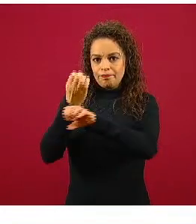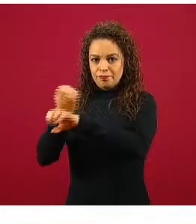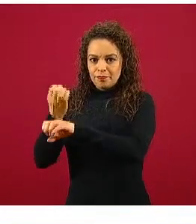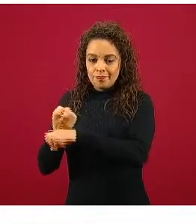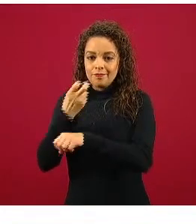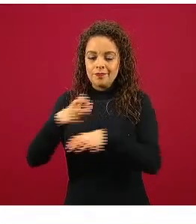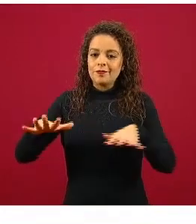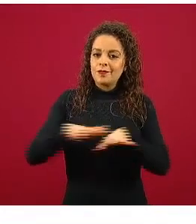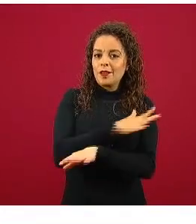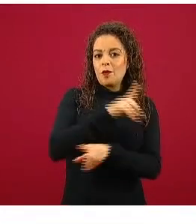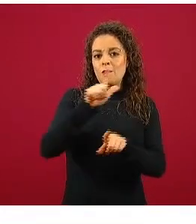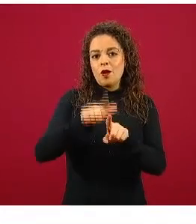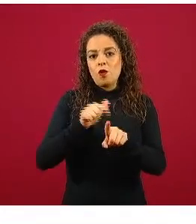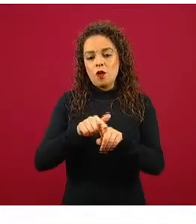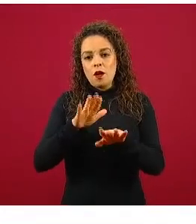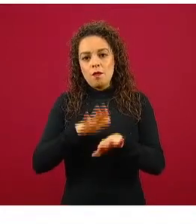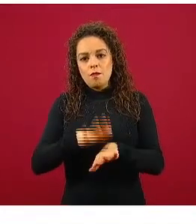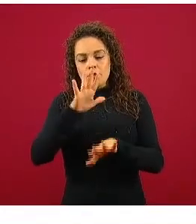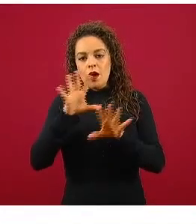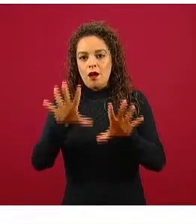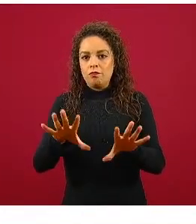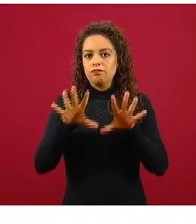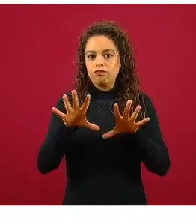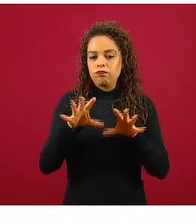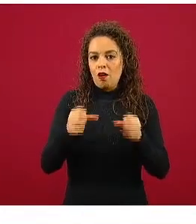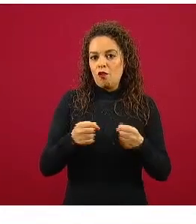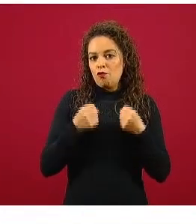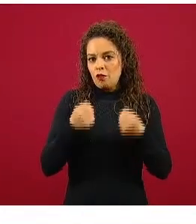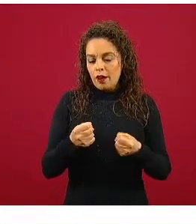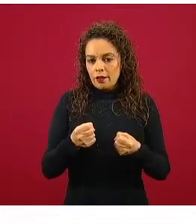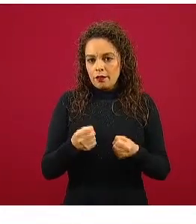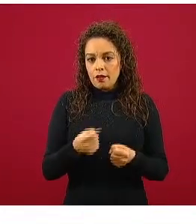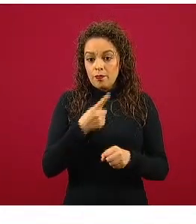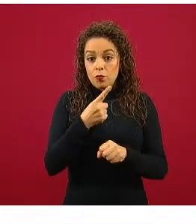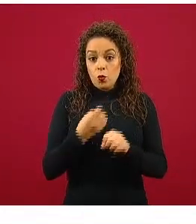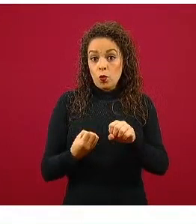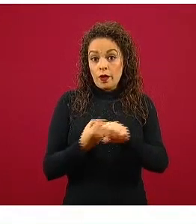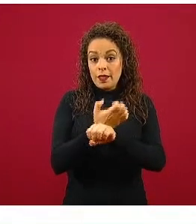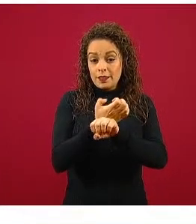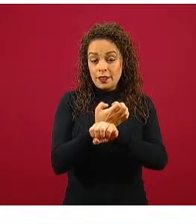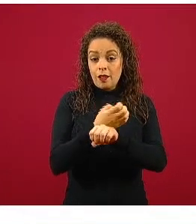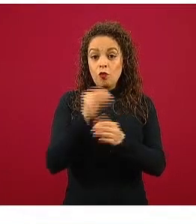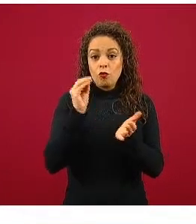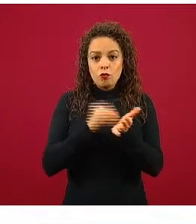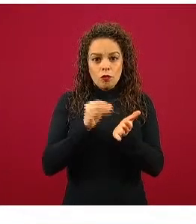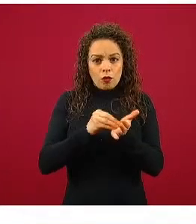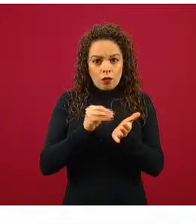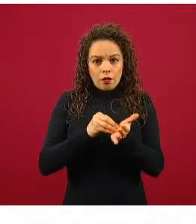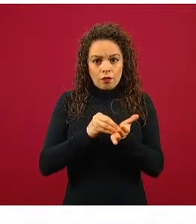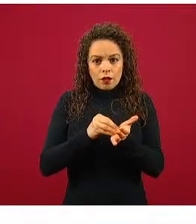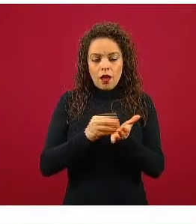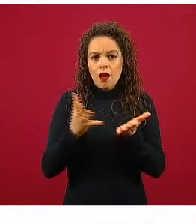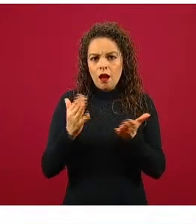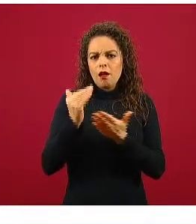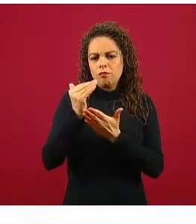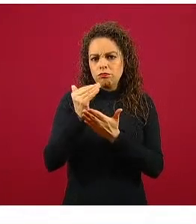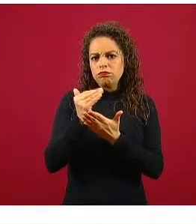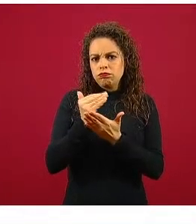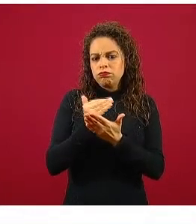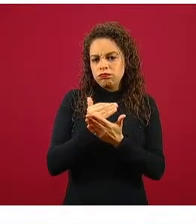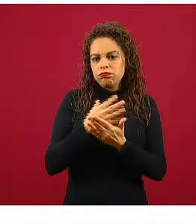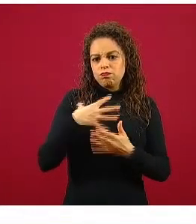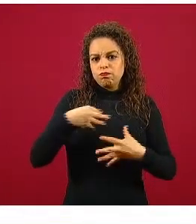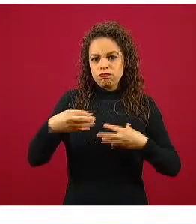colores más vivos, a diferencia de un estado que todavía mantiene una carga bastante baja. En la